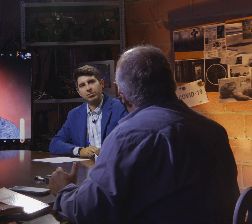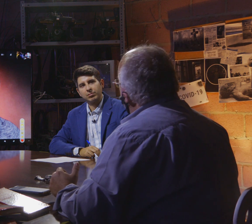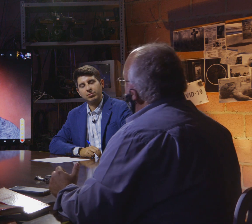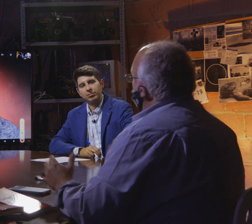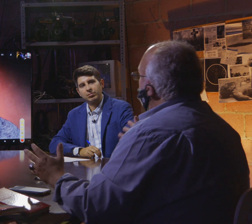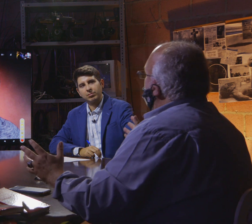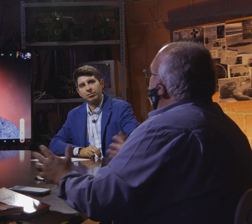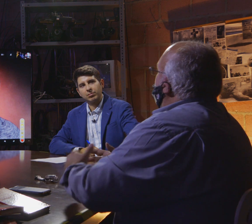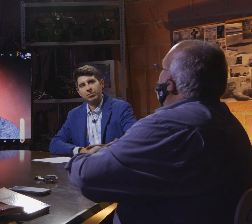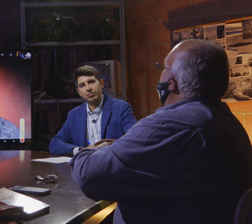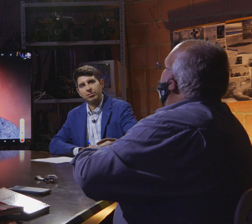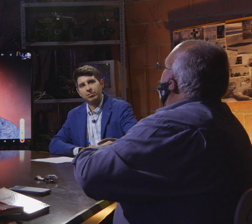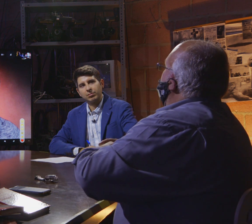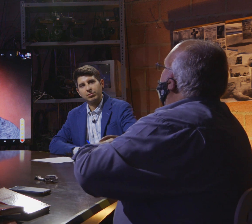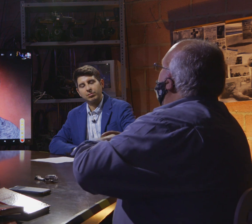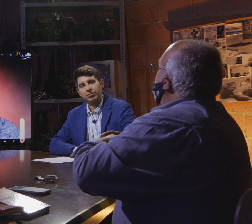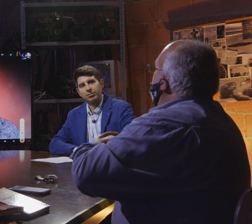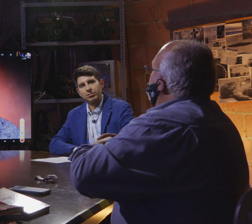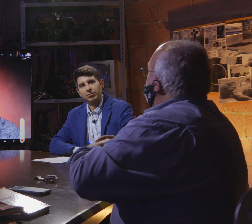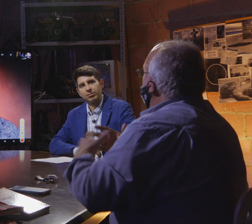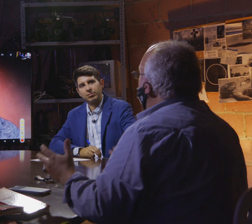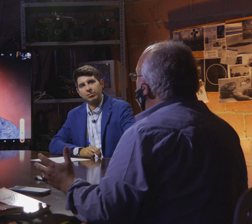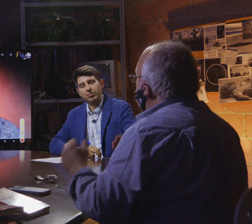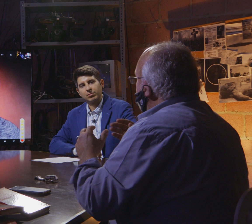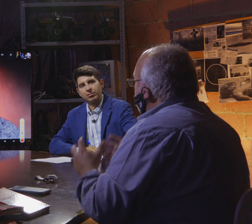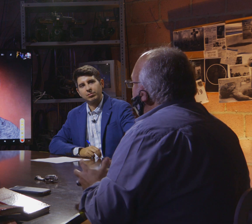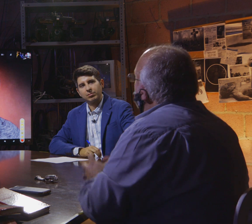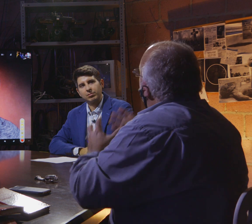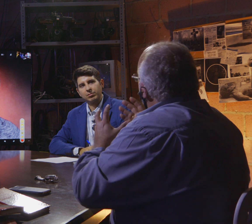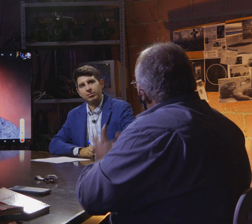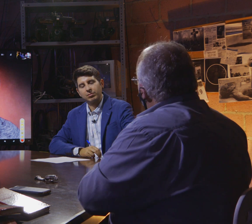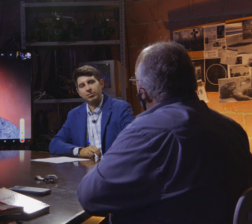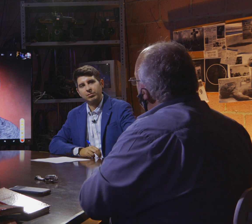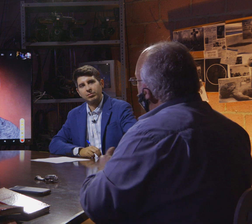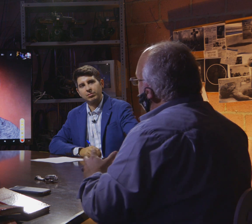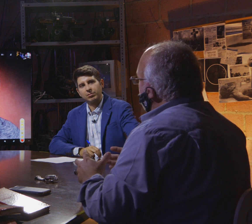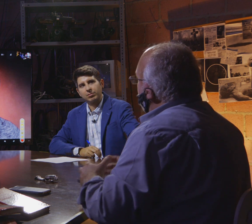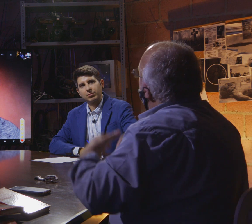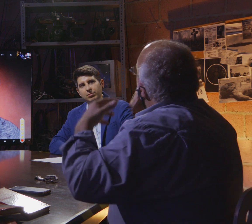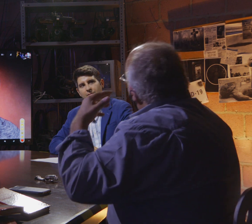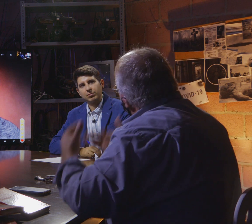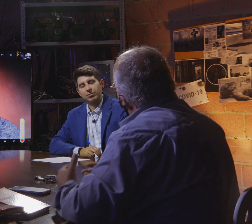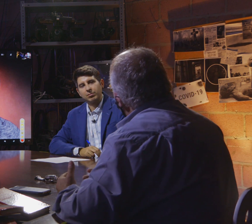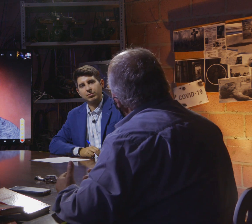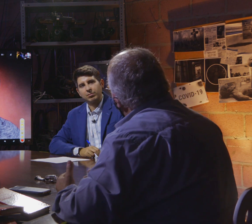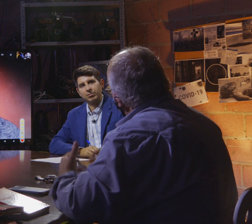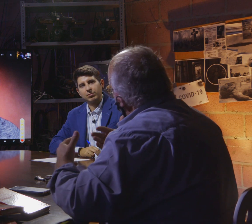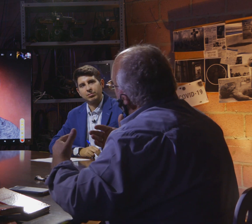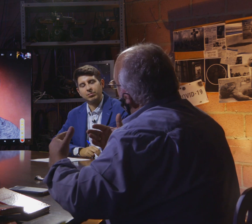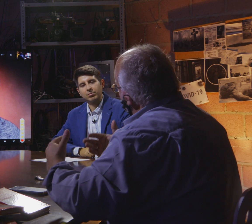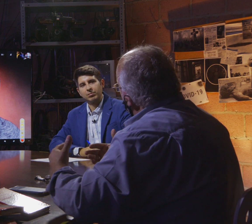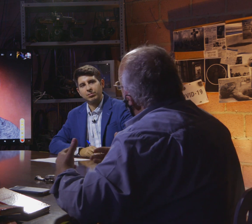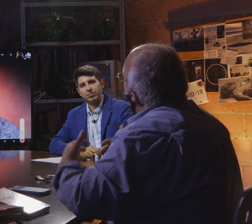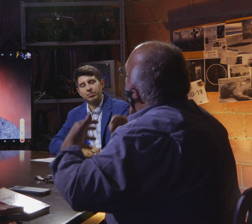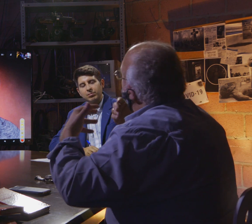bien. Luego, la residencia de ancianos. Hay residencias de ancianos que cumplen